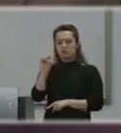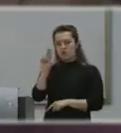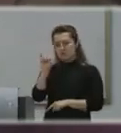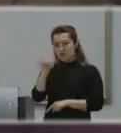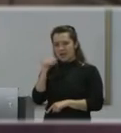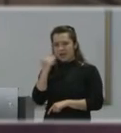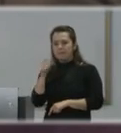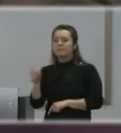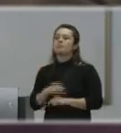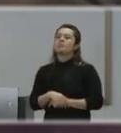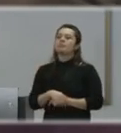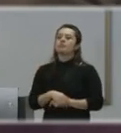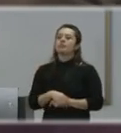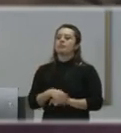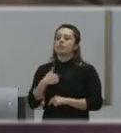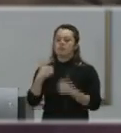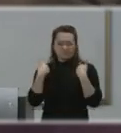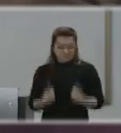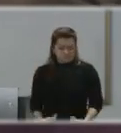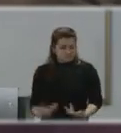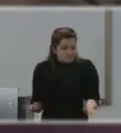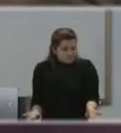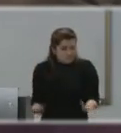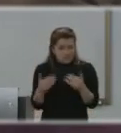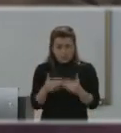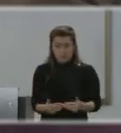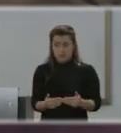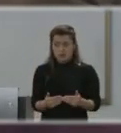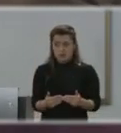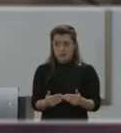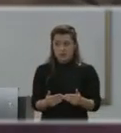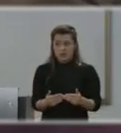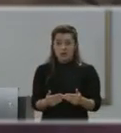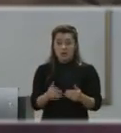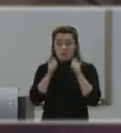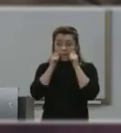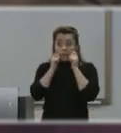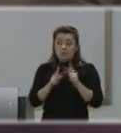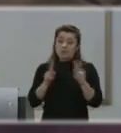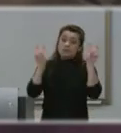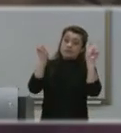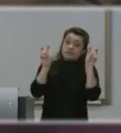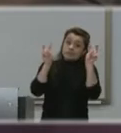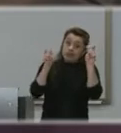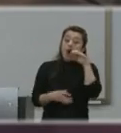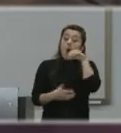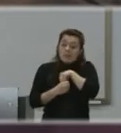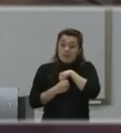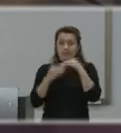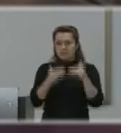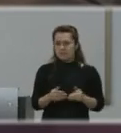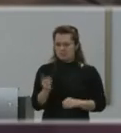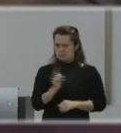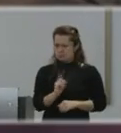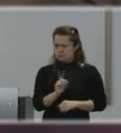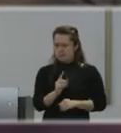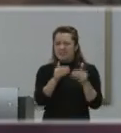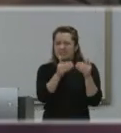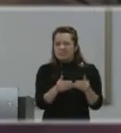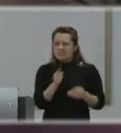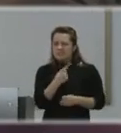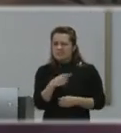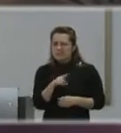quiero informarles que la discapacidad no solo se puede darse en personas que supuestamente la tienen, la discapacidad puede